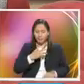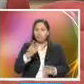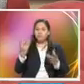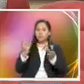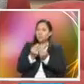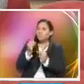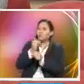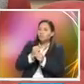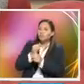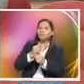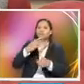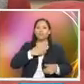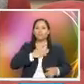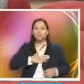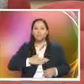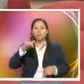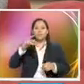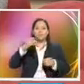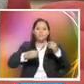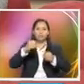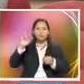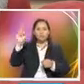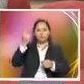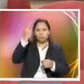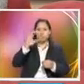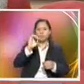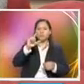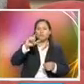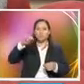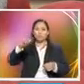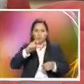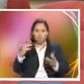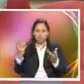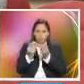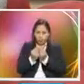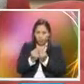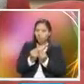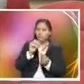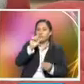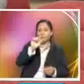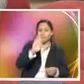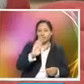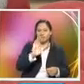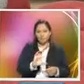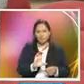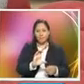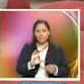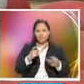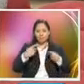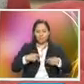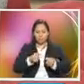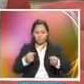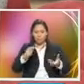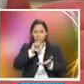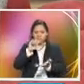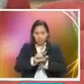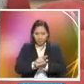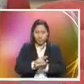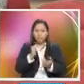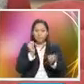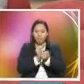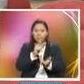Instituto de Investigaciones Jurídicas de la UNAM y Colmex. Y ahí viene, además de pues, el ABC de este constituyente, también las